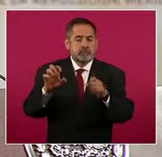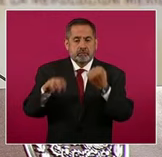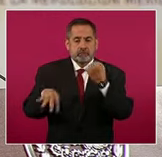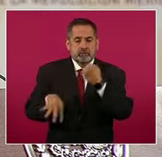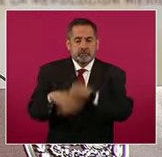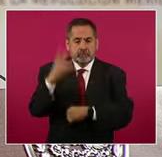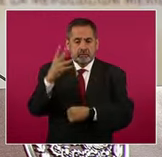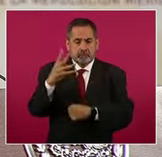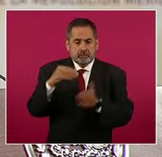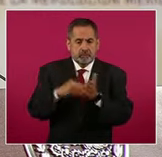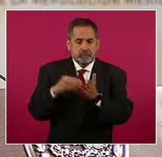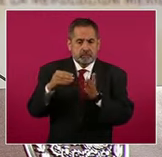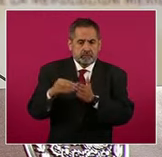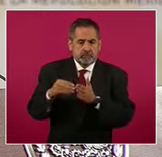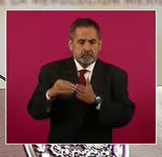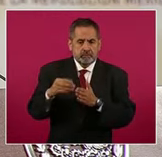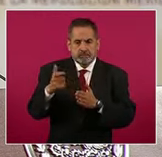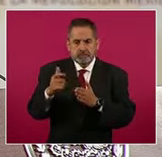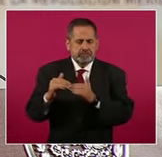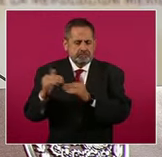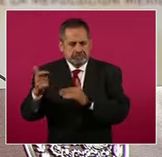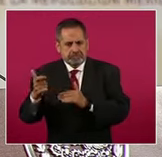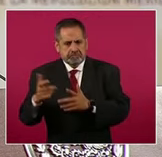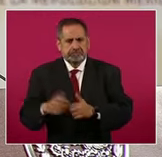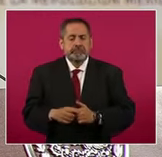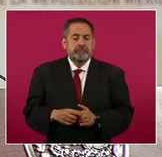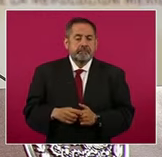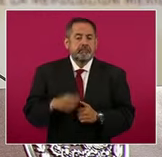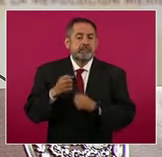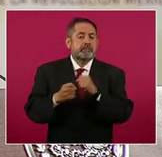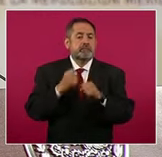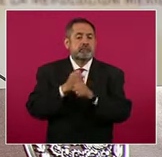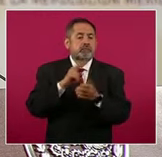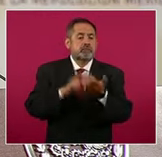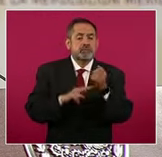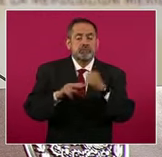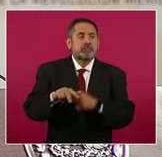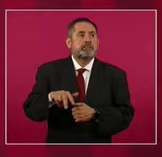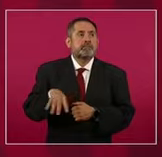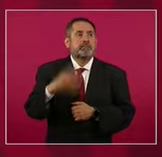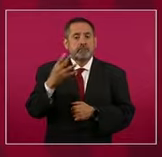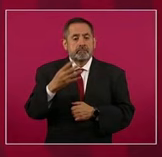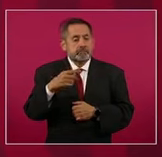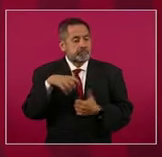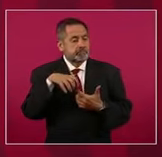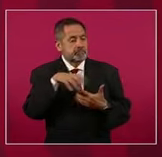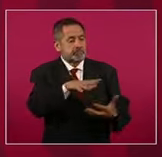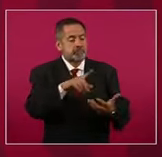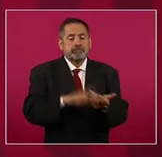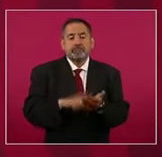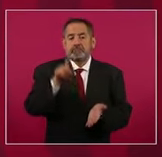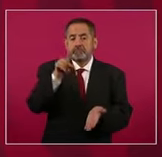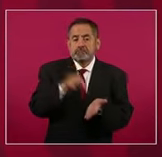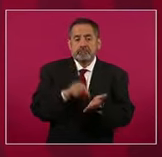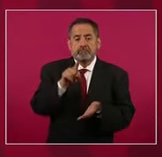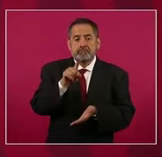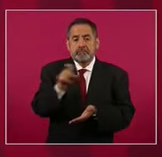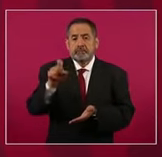714 millones y pico, en 2014 por un monto de